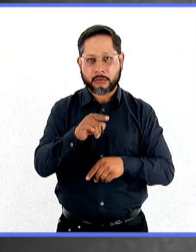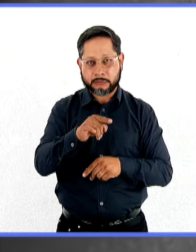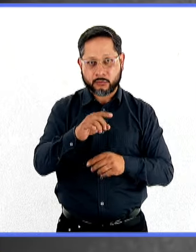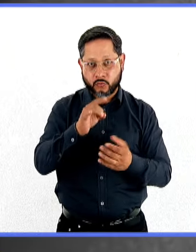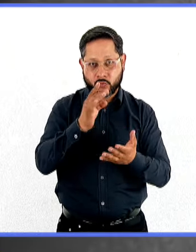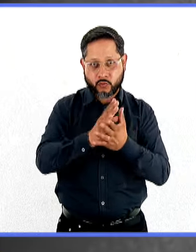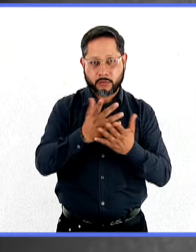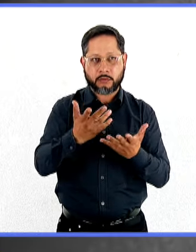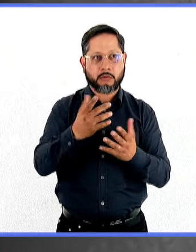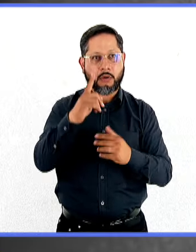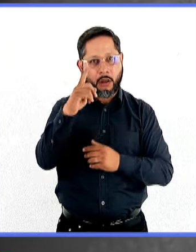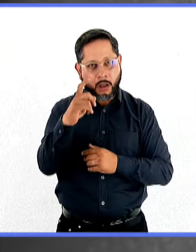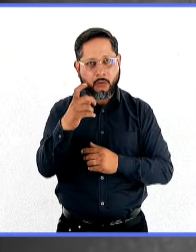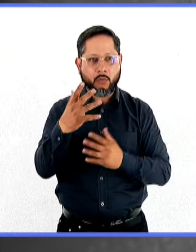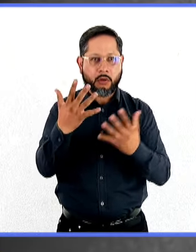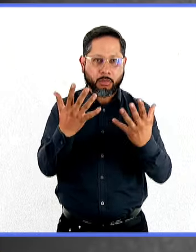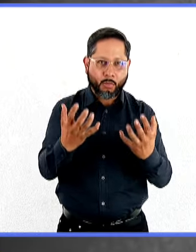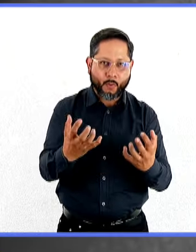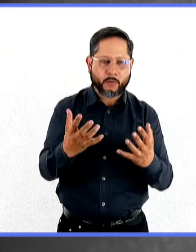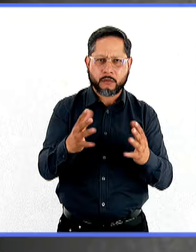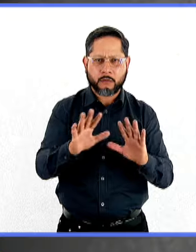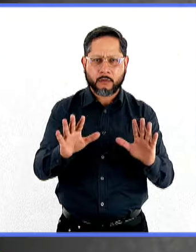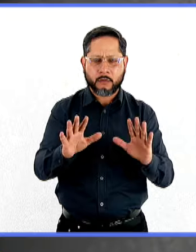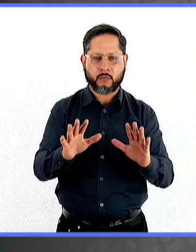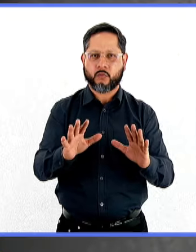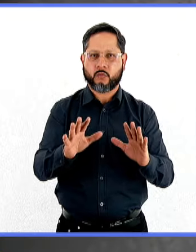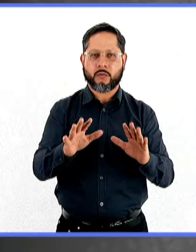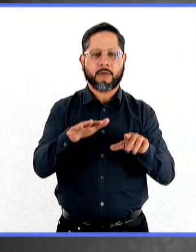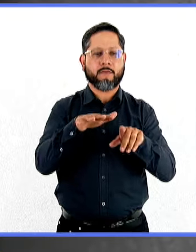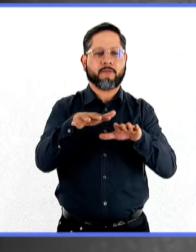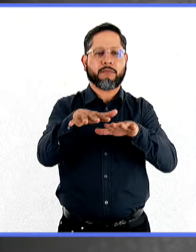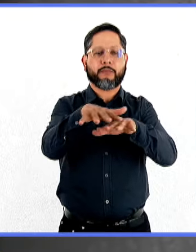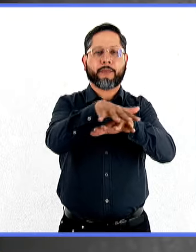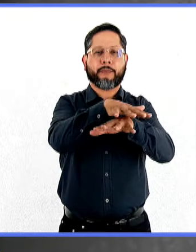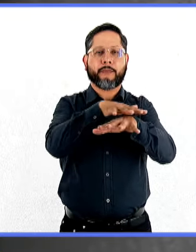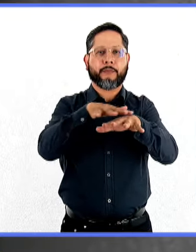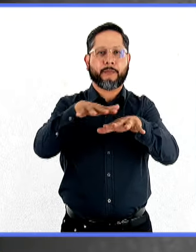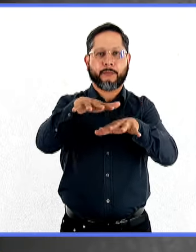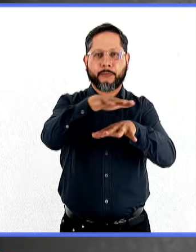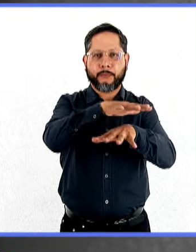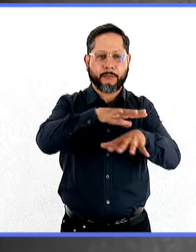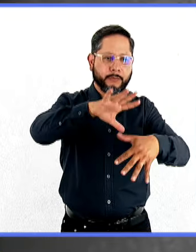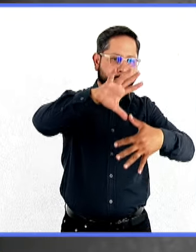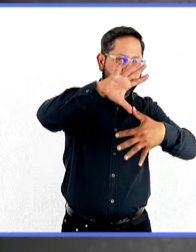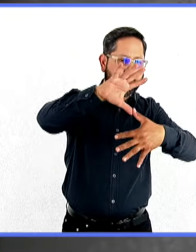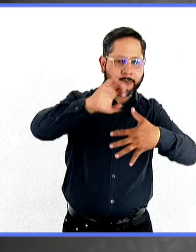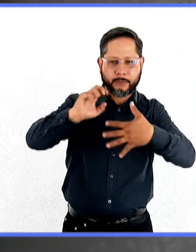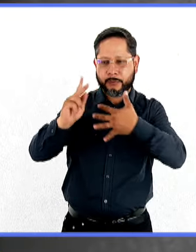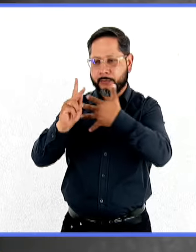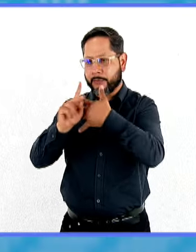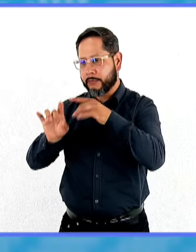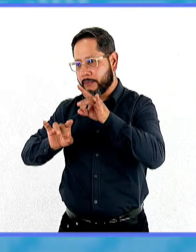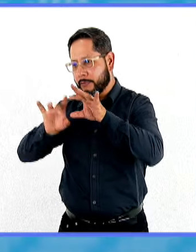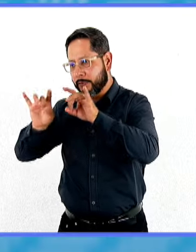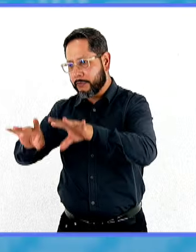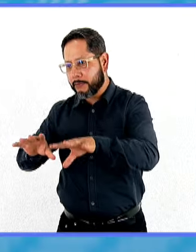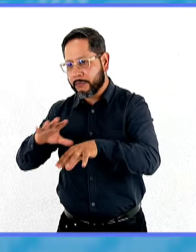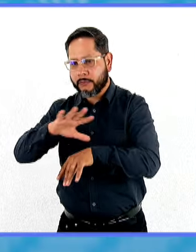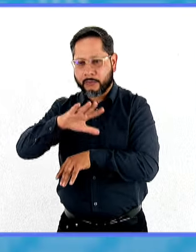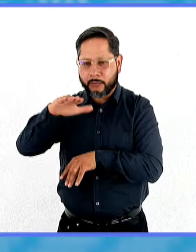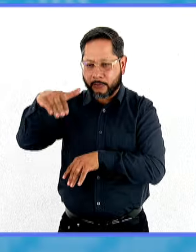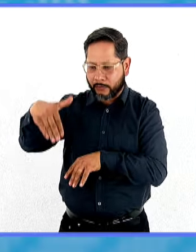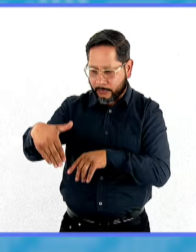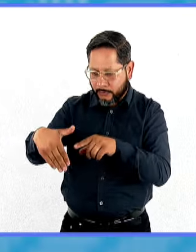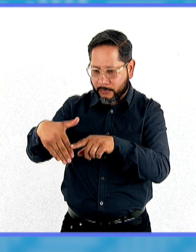meteorológicas sino también lo que está pasando en en la superficie en el Continente entonces esto nos permite estar identificando esos